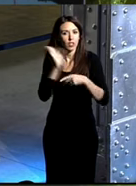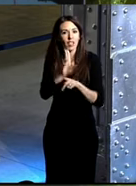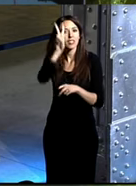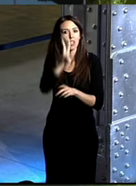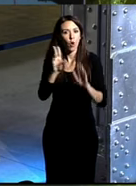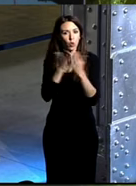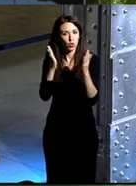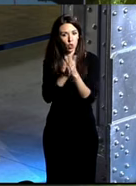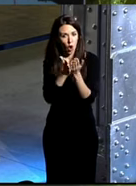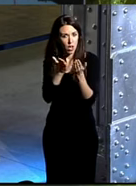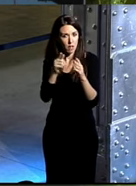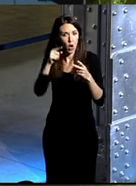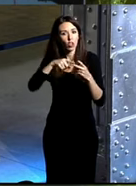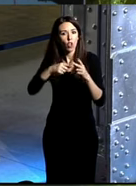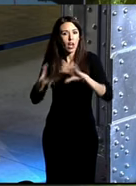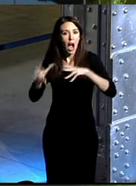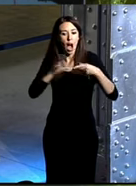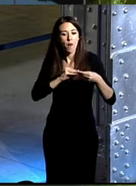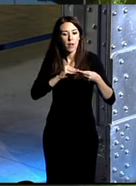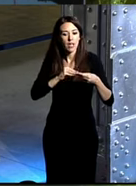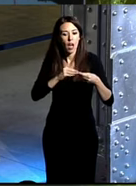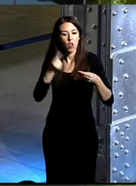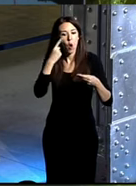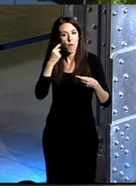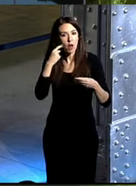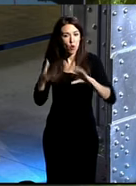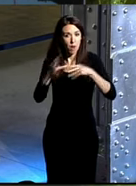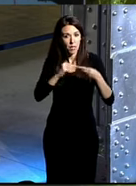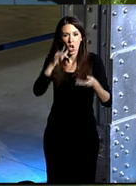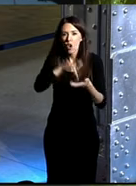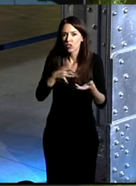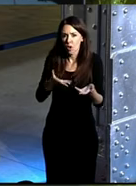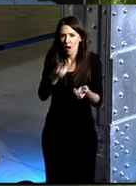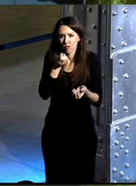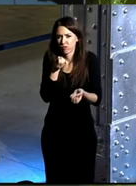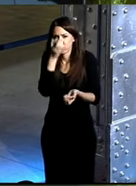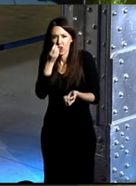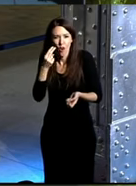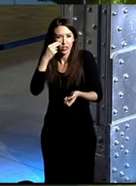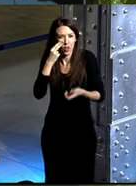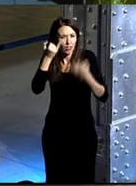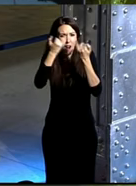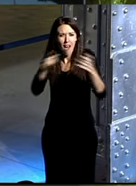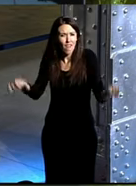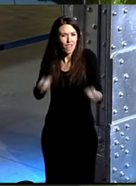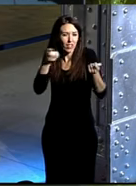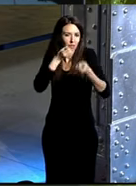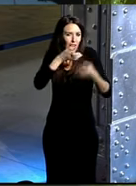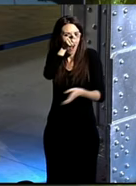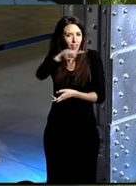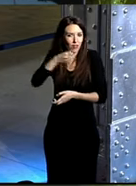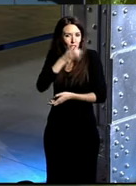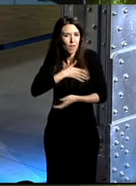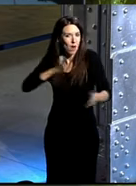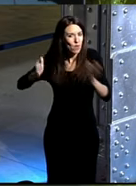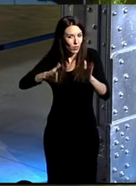segundo libro, el Edupunk aplicado, en un evento muy bonito, lleno de flores, de chocolate y de buena gente y